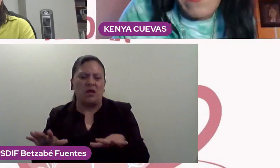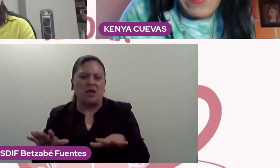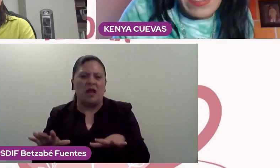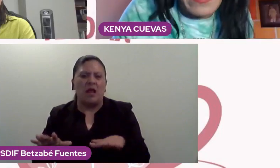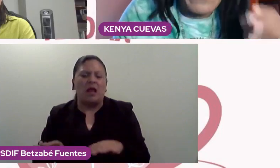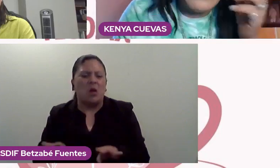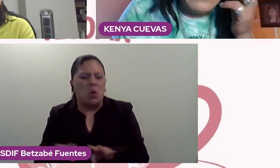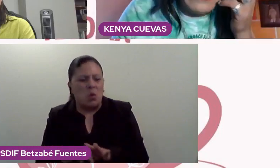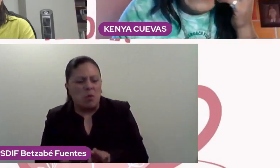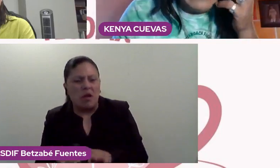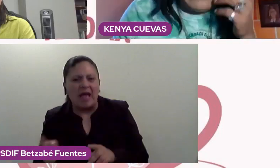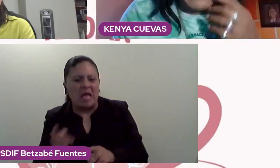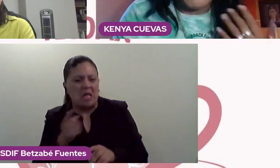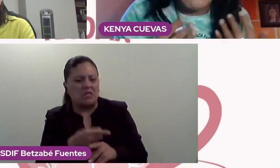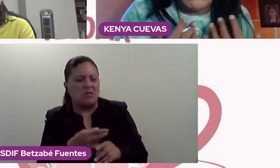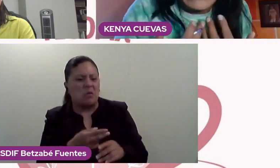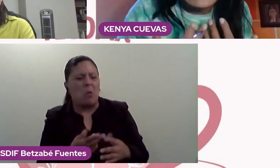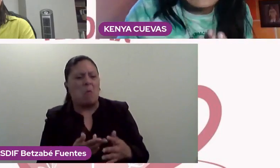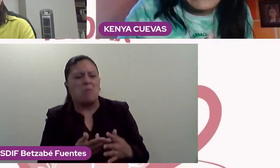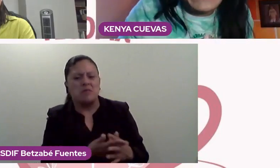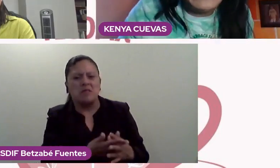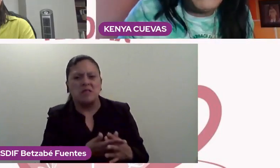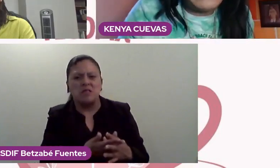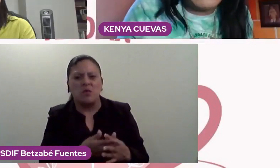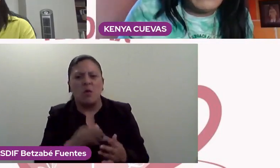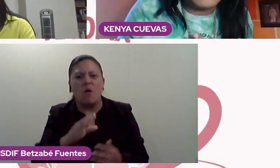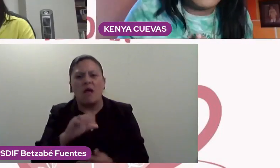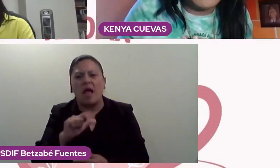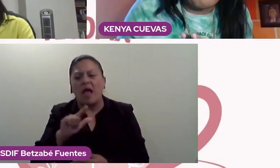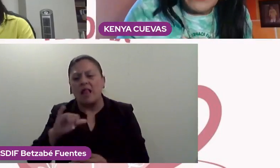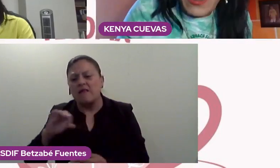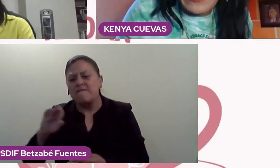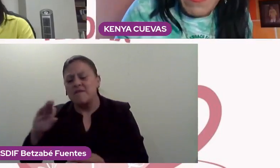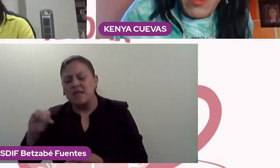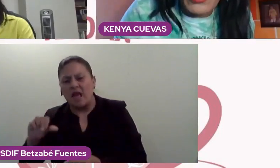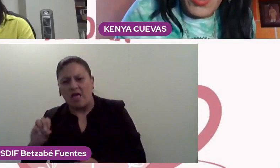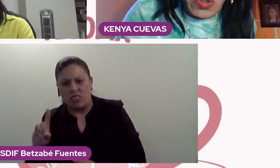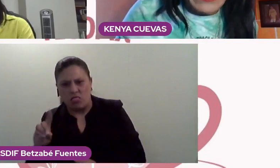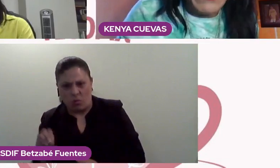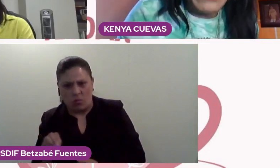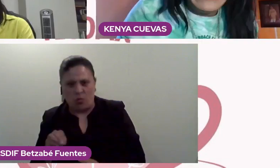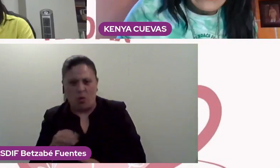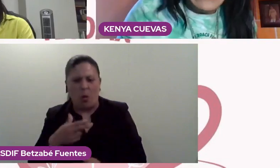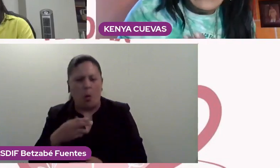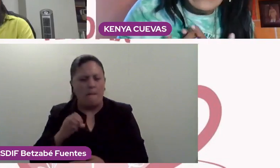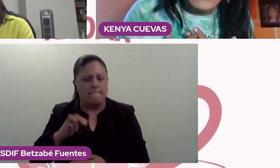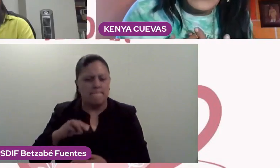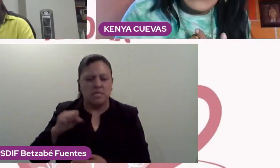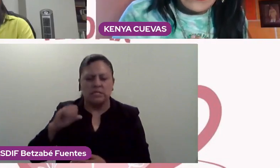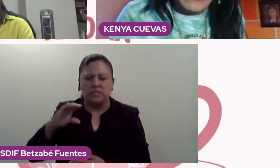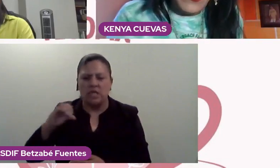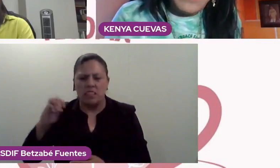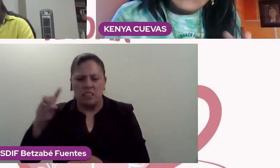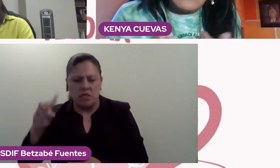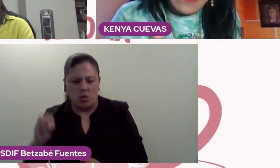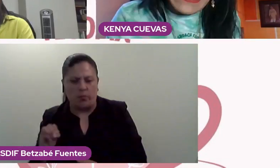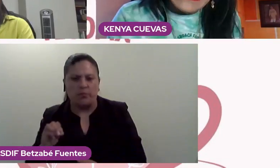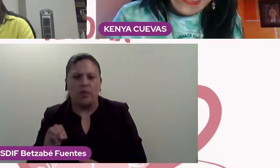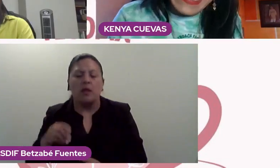homicidio calificado, como mujeres trans, pues nos empezó a hacer mucho ruido el hecho de que